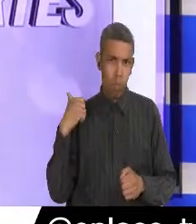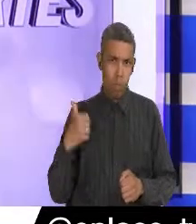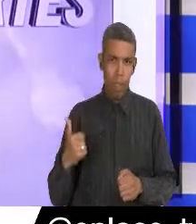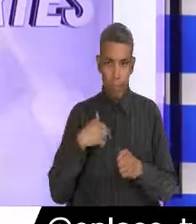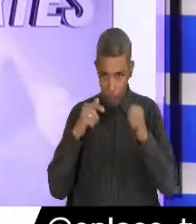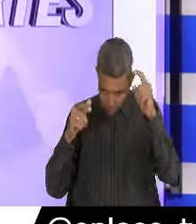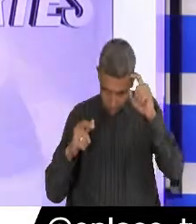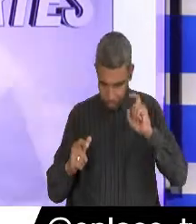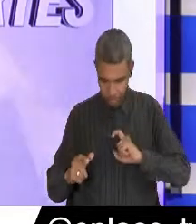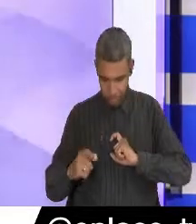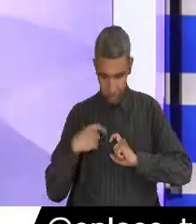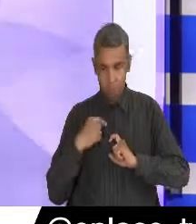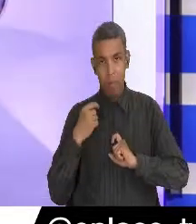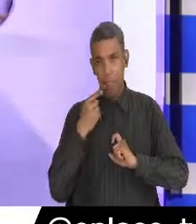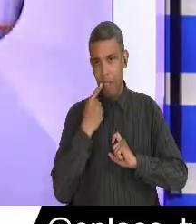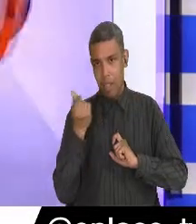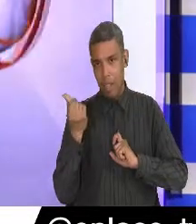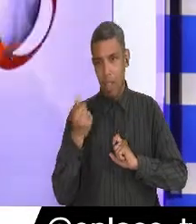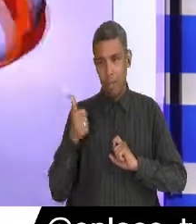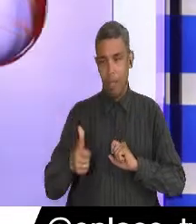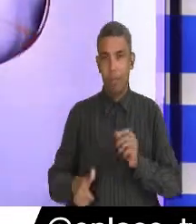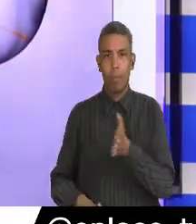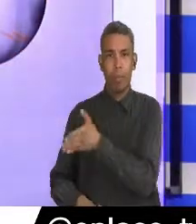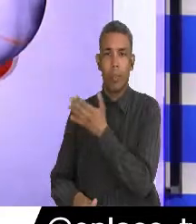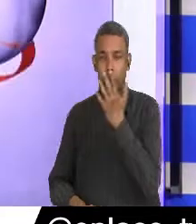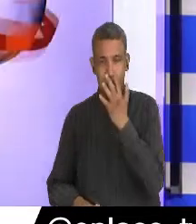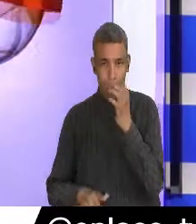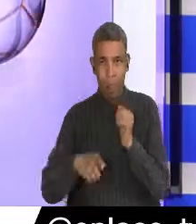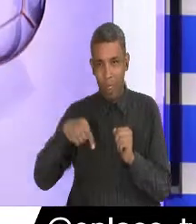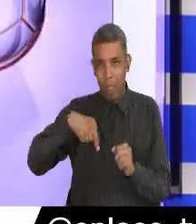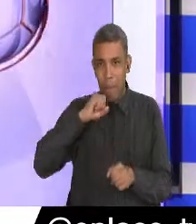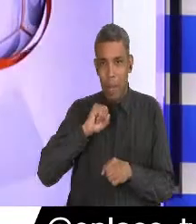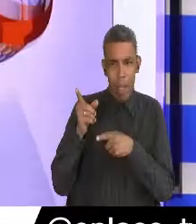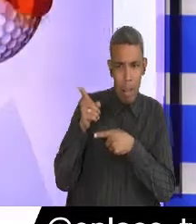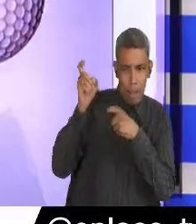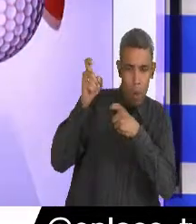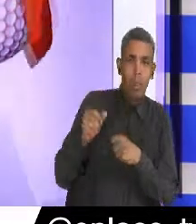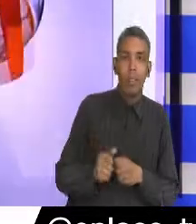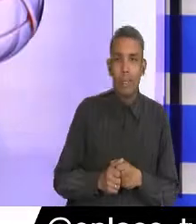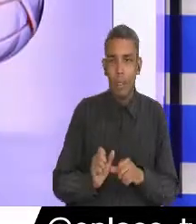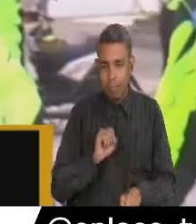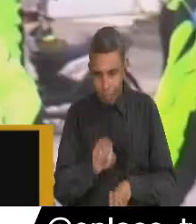travesía ciclística que llegará hasta Tolú. Partió este martes desde Barranca Bermeja, liderada por el Club Yariguíes.